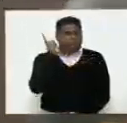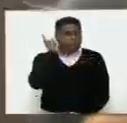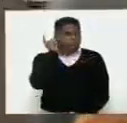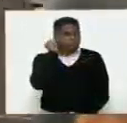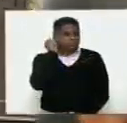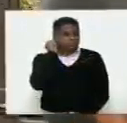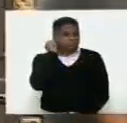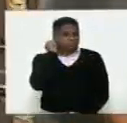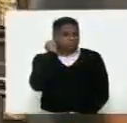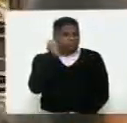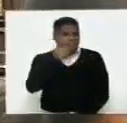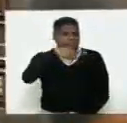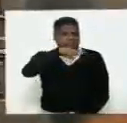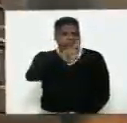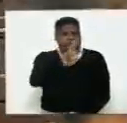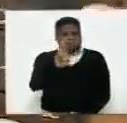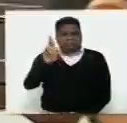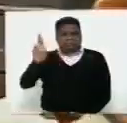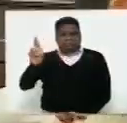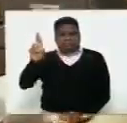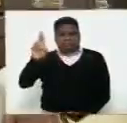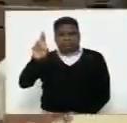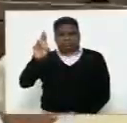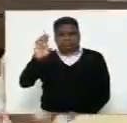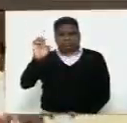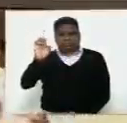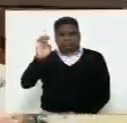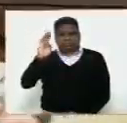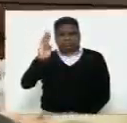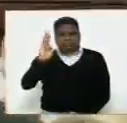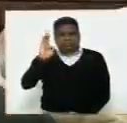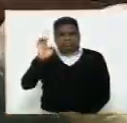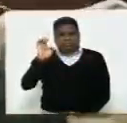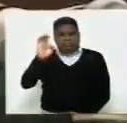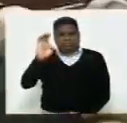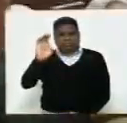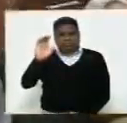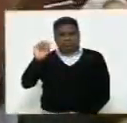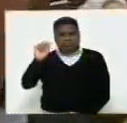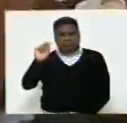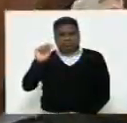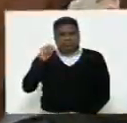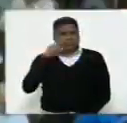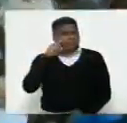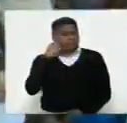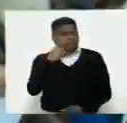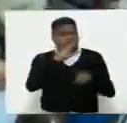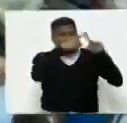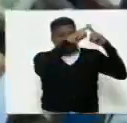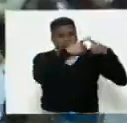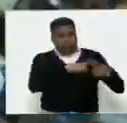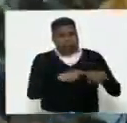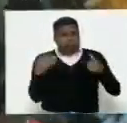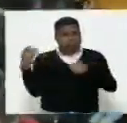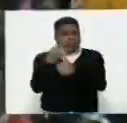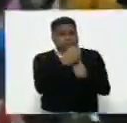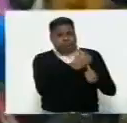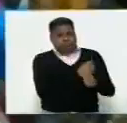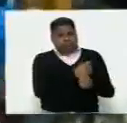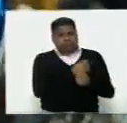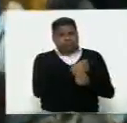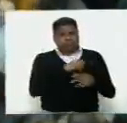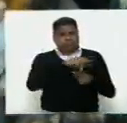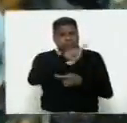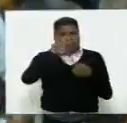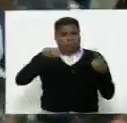Madrid, ha dado parte, un balance de lo que ha sido los logros en revolución a nivel de